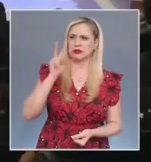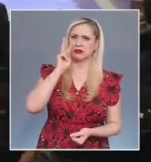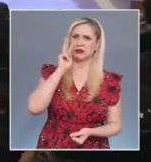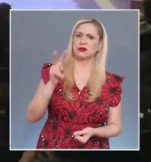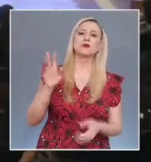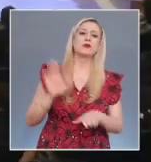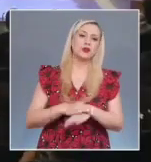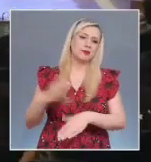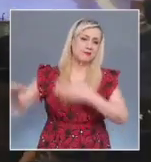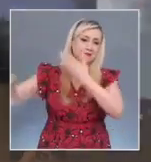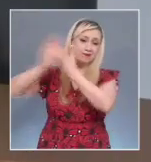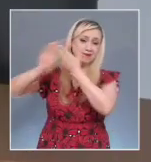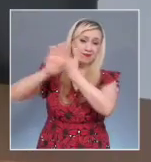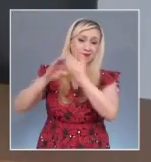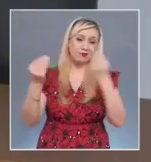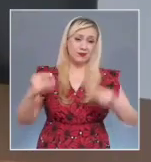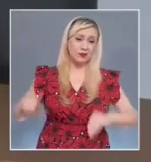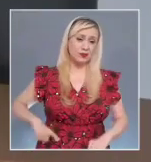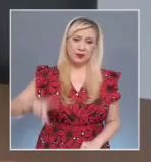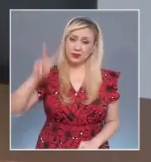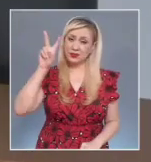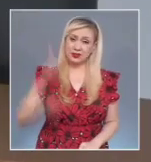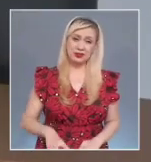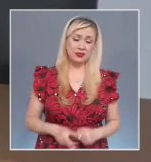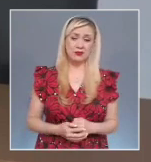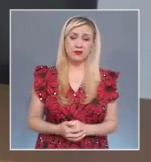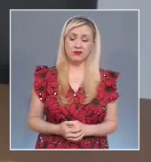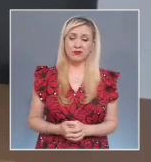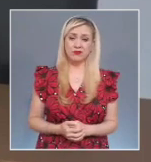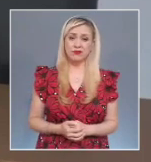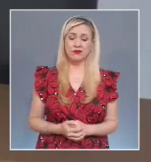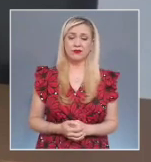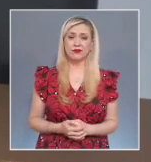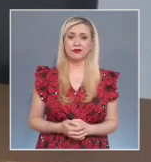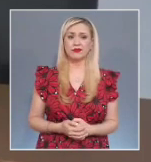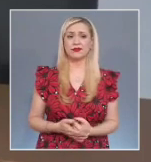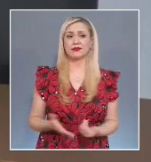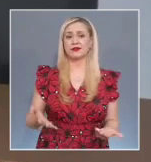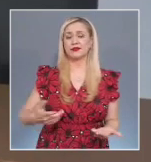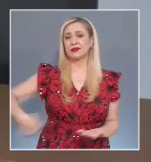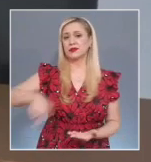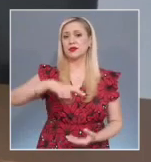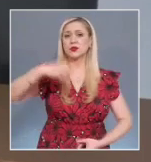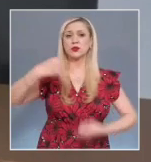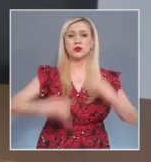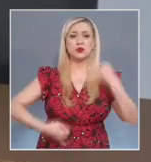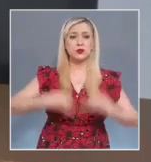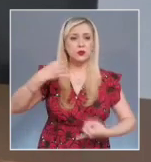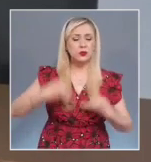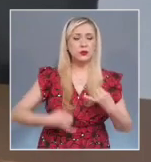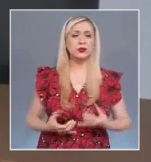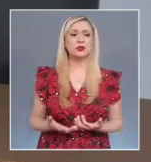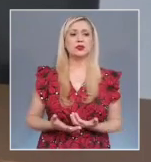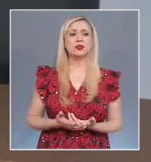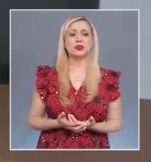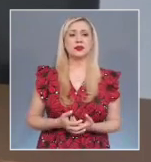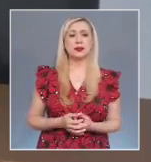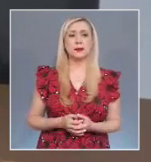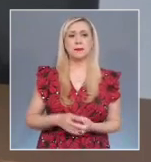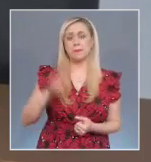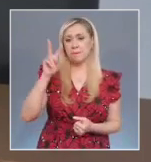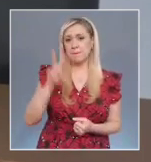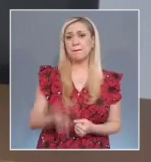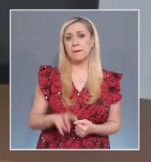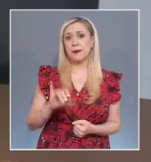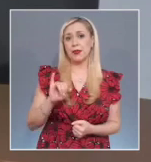labor. Abordar el tema de la ética de los juzgadores en este siglo es, en definitiva,